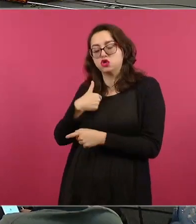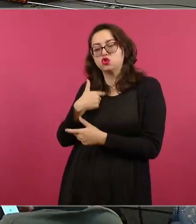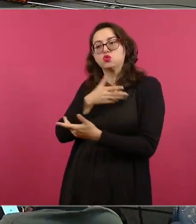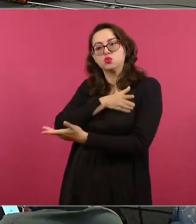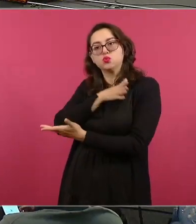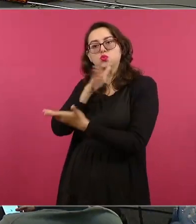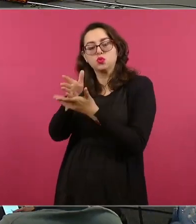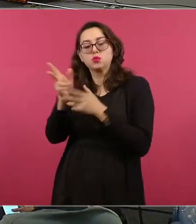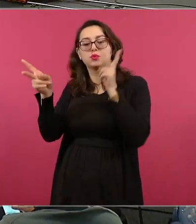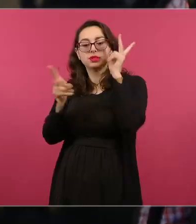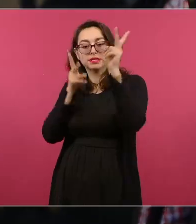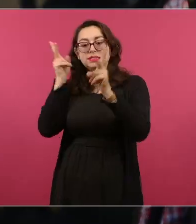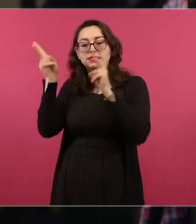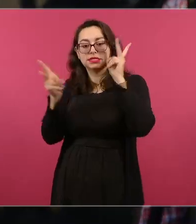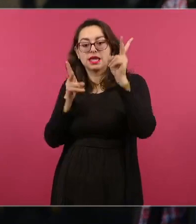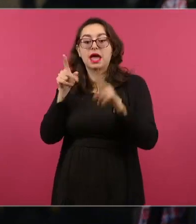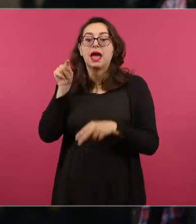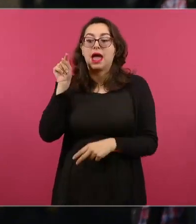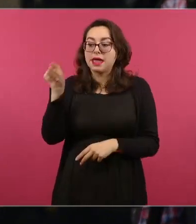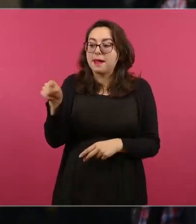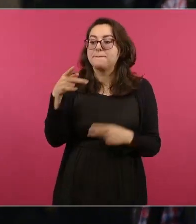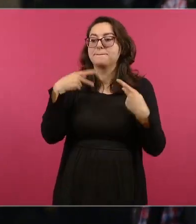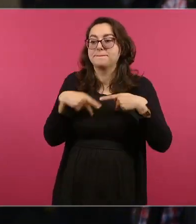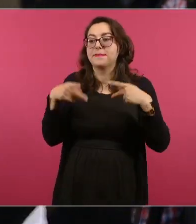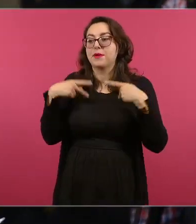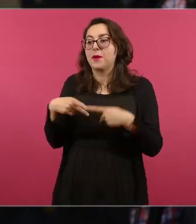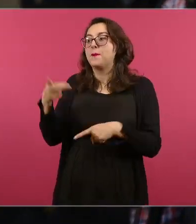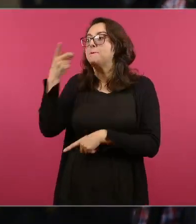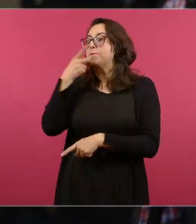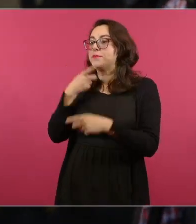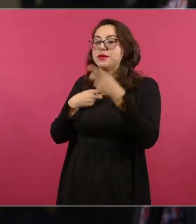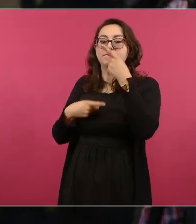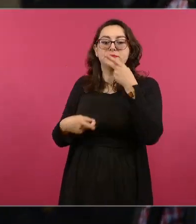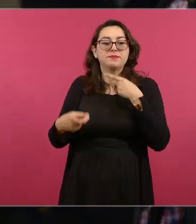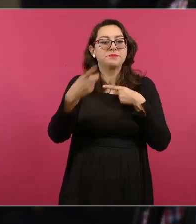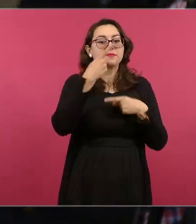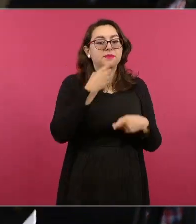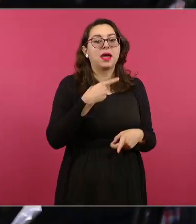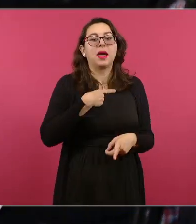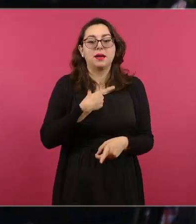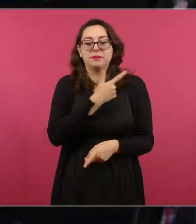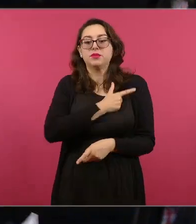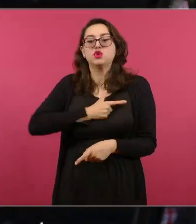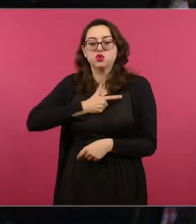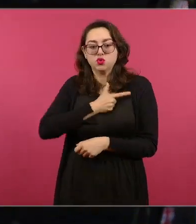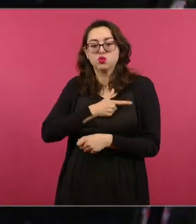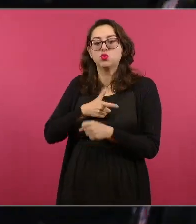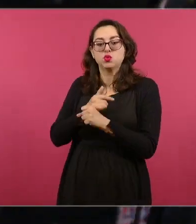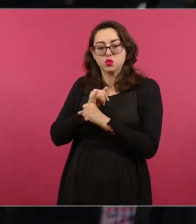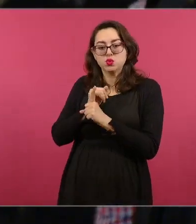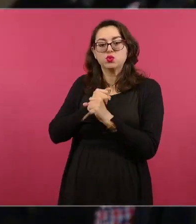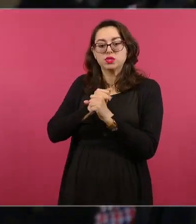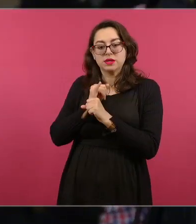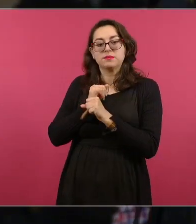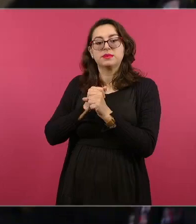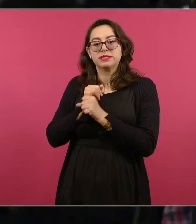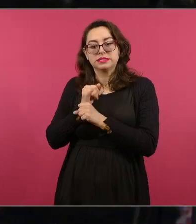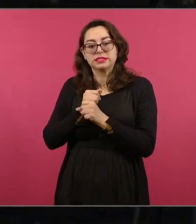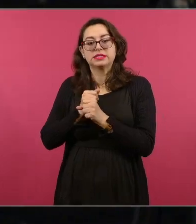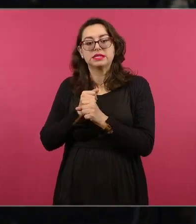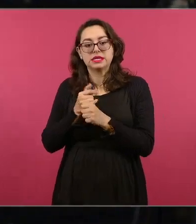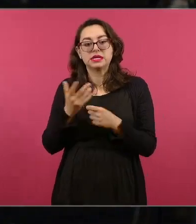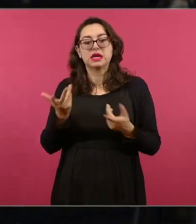así, y me han dicho muchas cosas la gente ahí. Me gusta investigar, no me gusta que me den atole con el dedo, soy